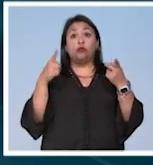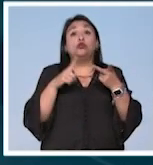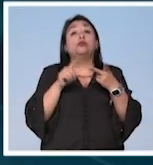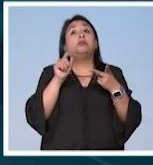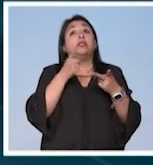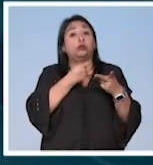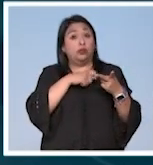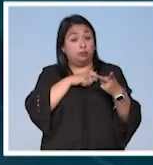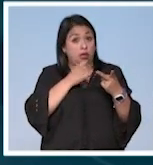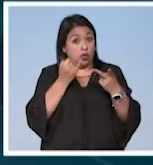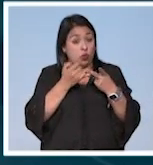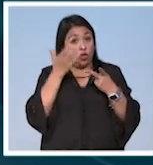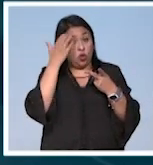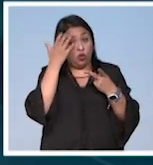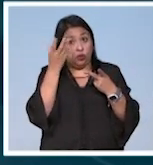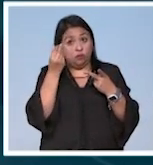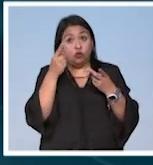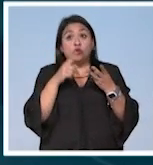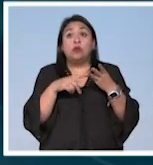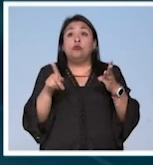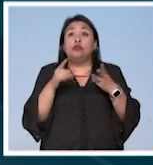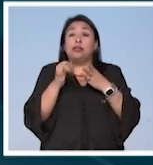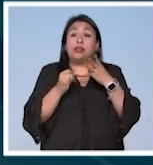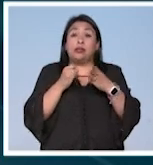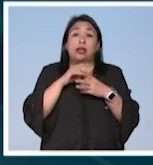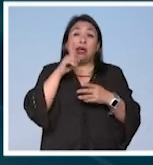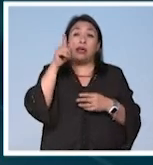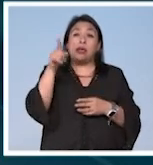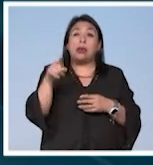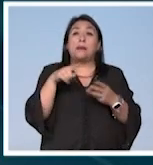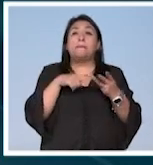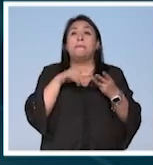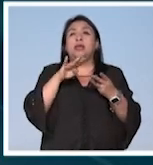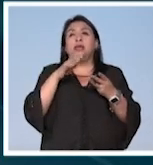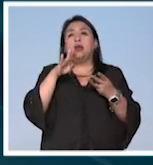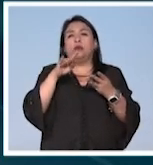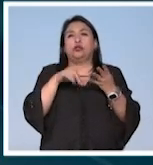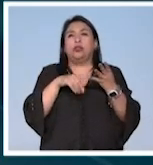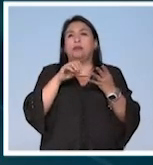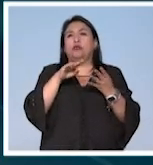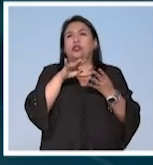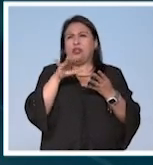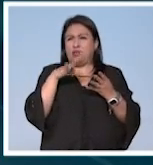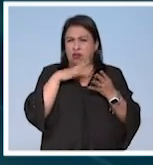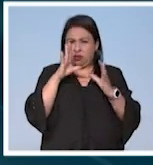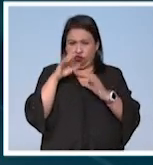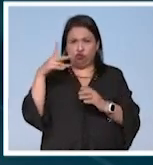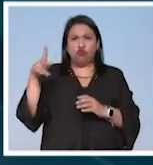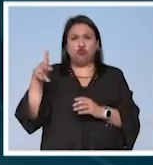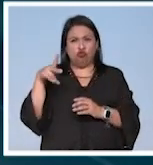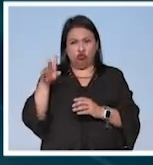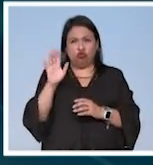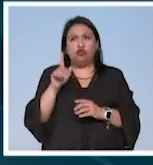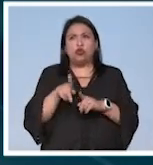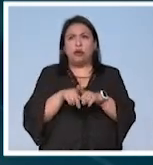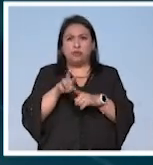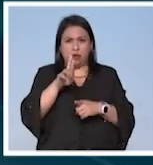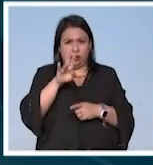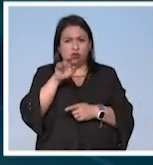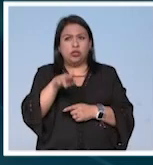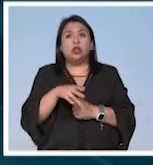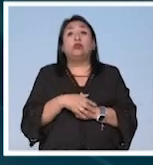espaa músicos internacionales de por allá por ejemplo Miguel bosemos edades han interpretado las canciones de Los Hermanos